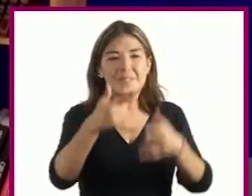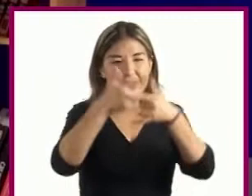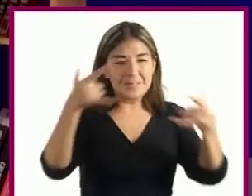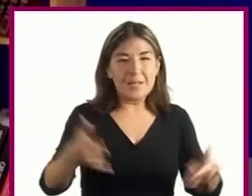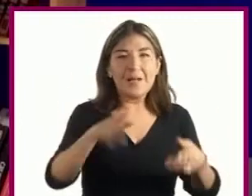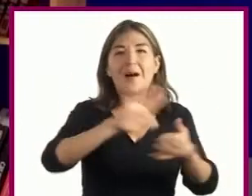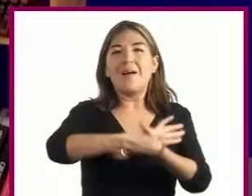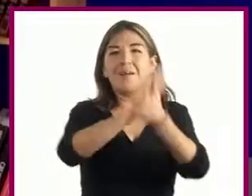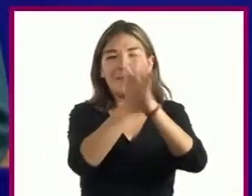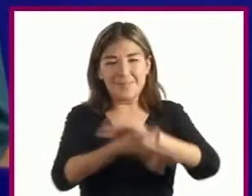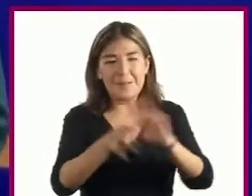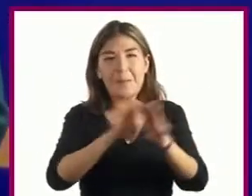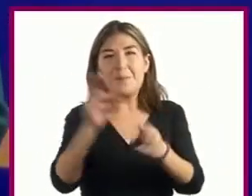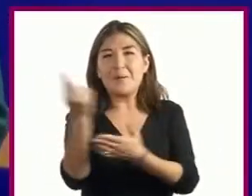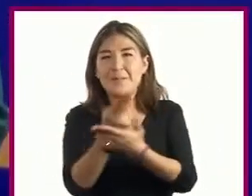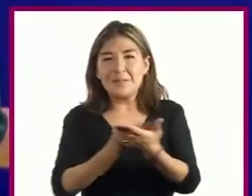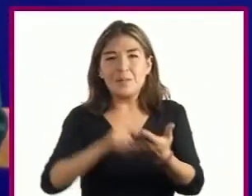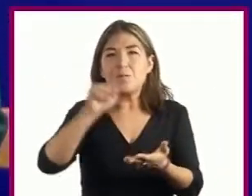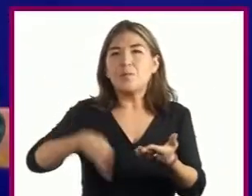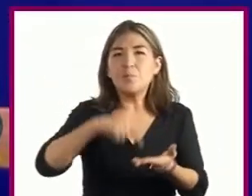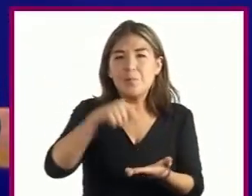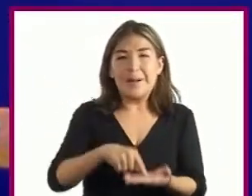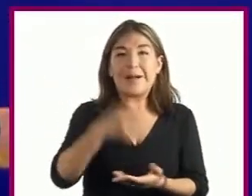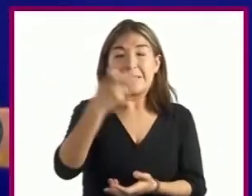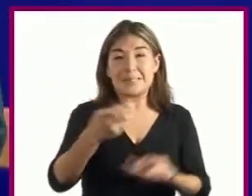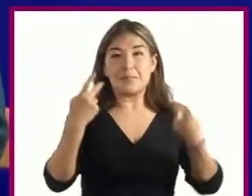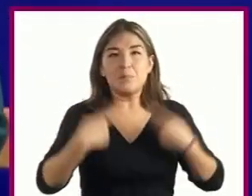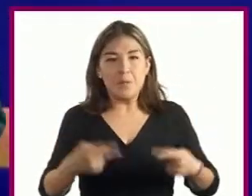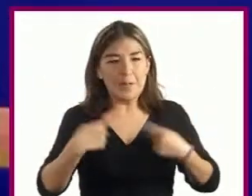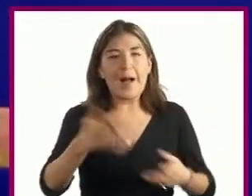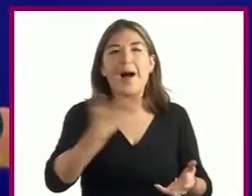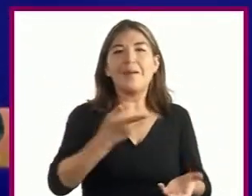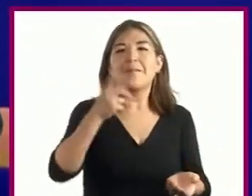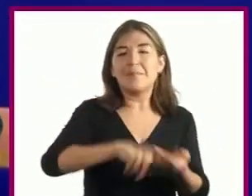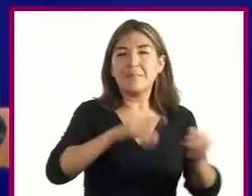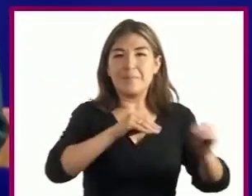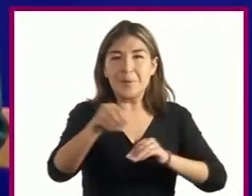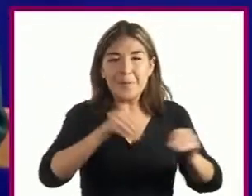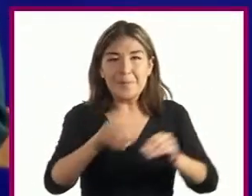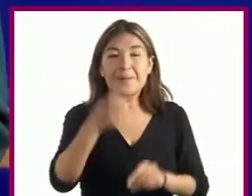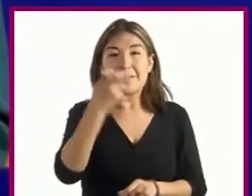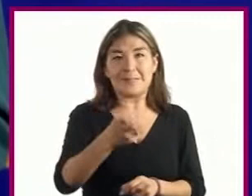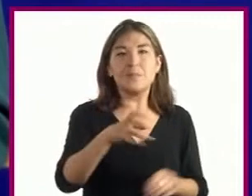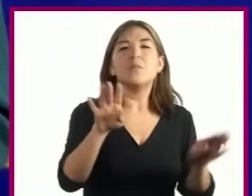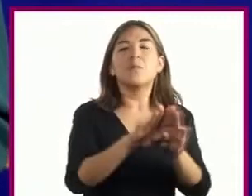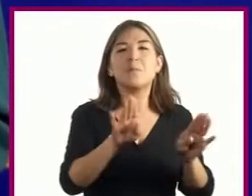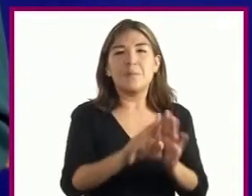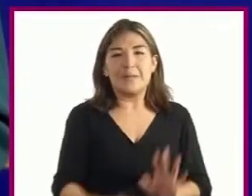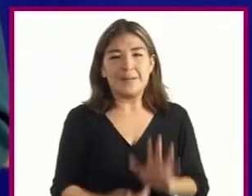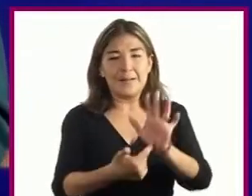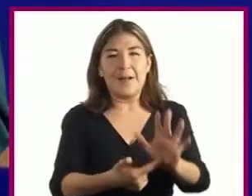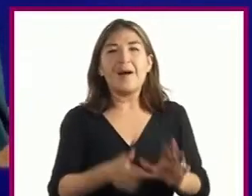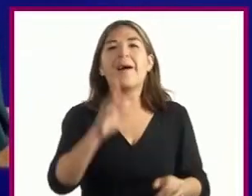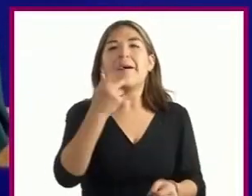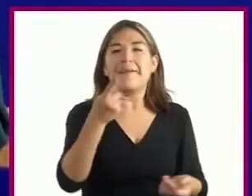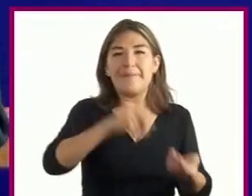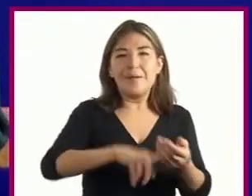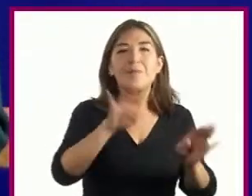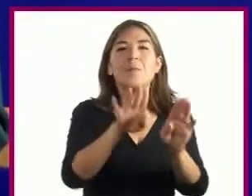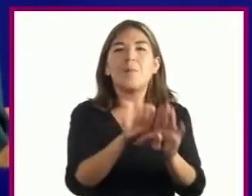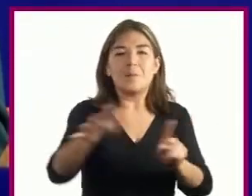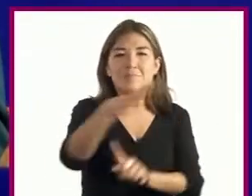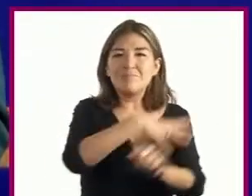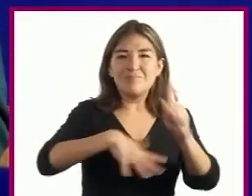que se desarrollan las historias y en lo que los personajes se mueven. Estos espacios nos brindan contexto y permiten